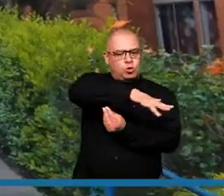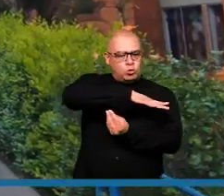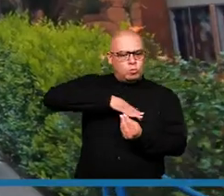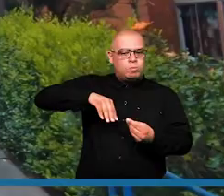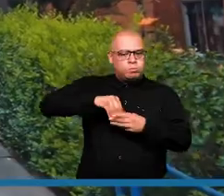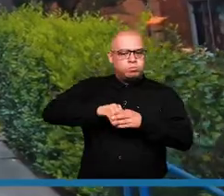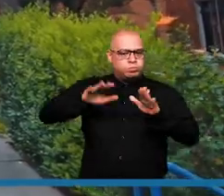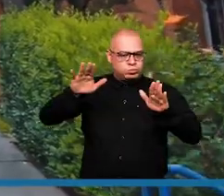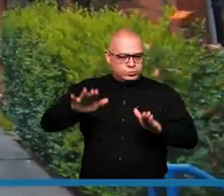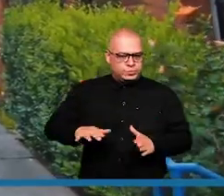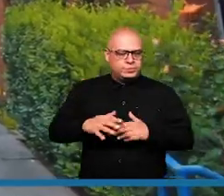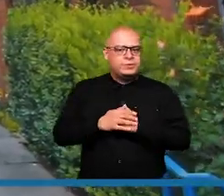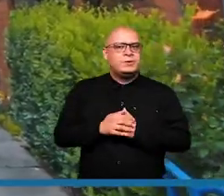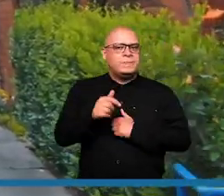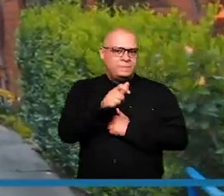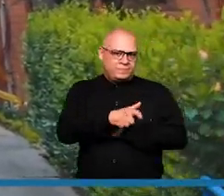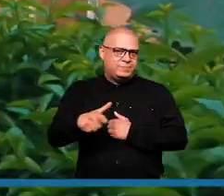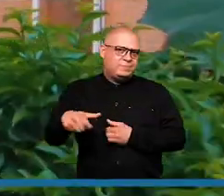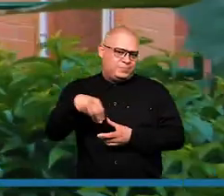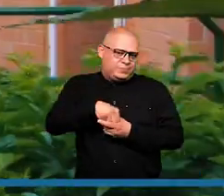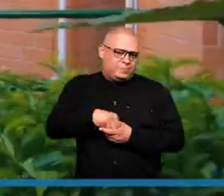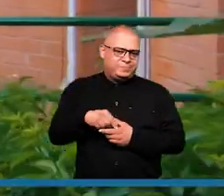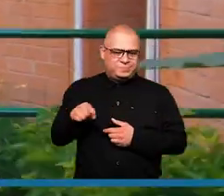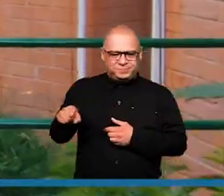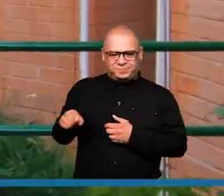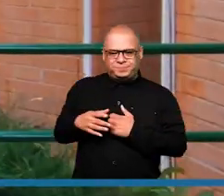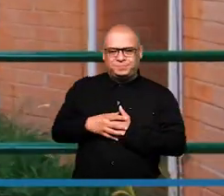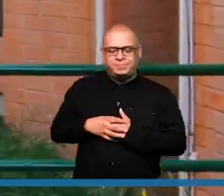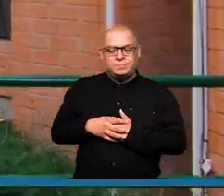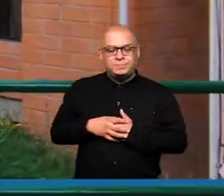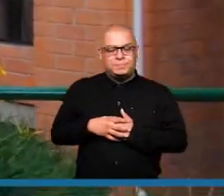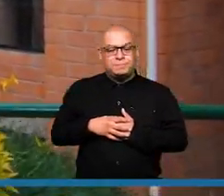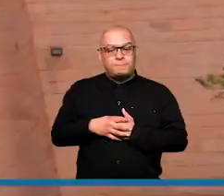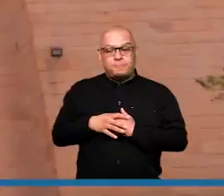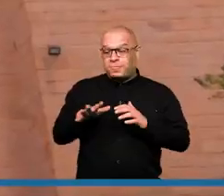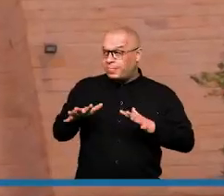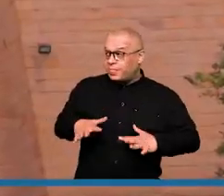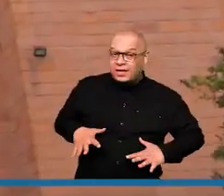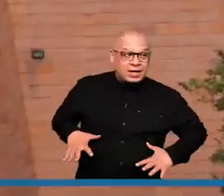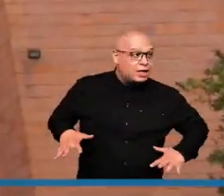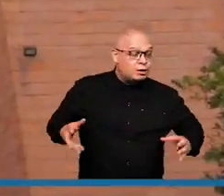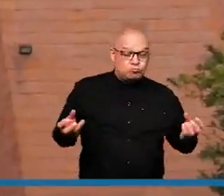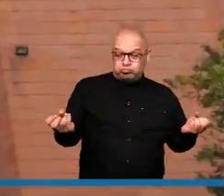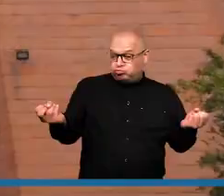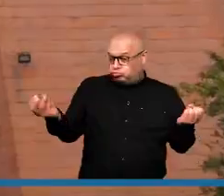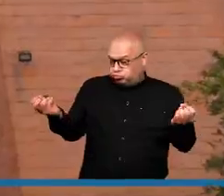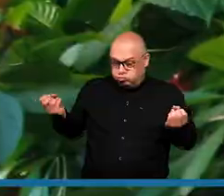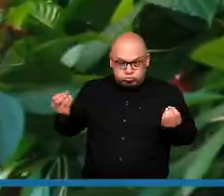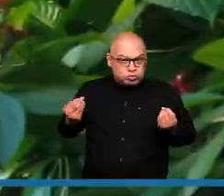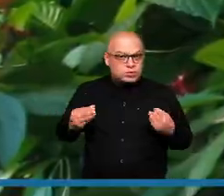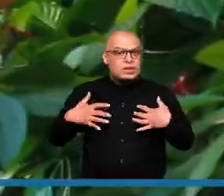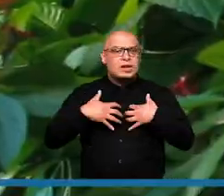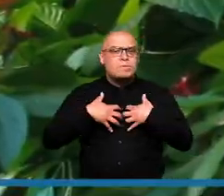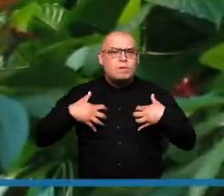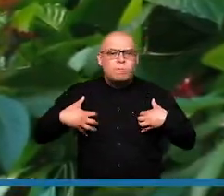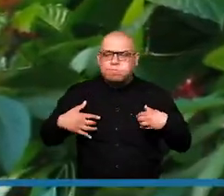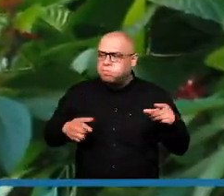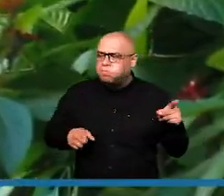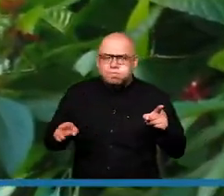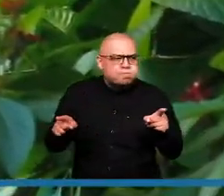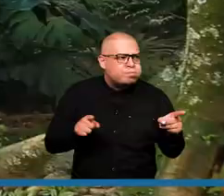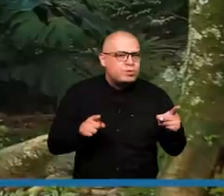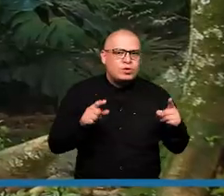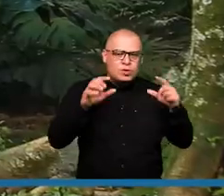una unidad para la comunidad. Por ese motivo, por ser la más grande, de más zonas verdes, pues habitan muchos animalitos. Se